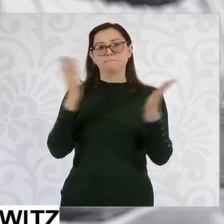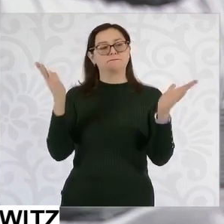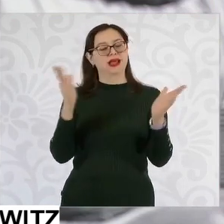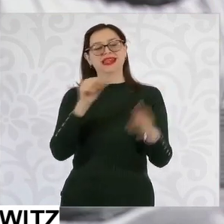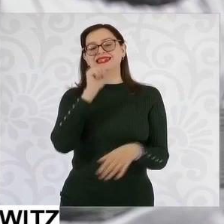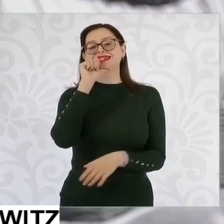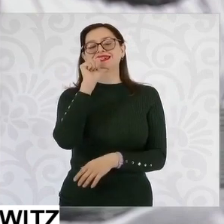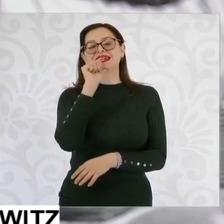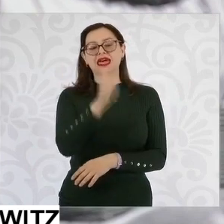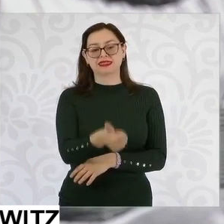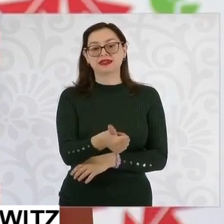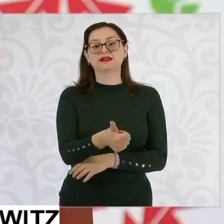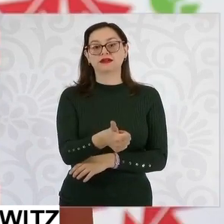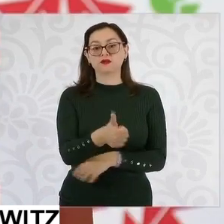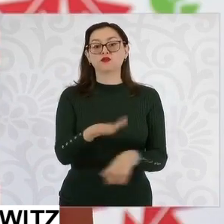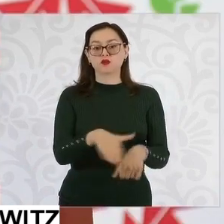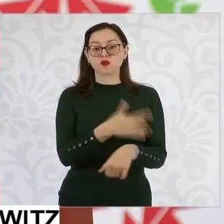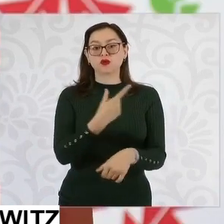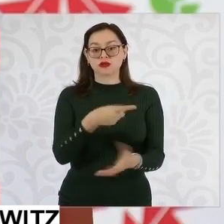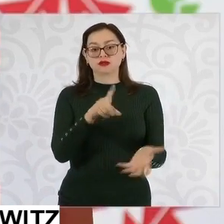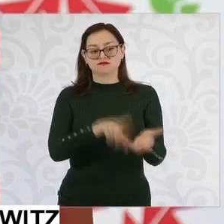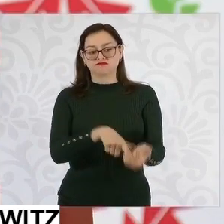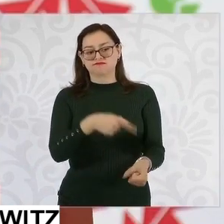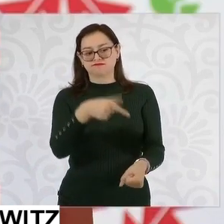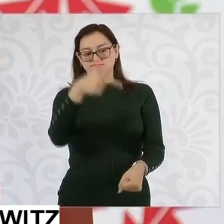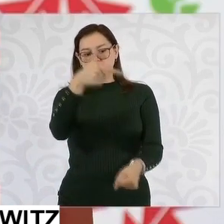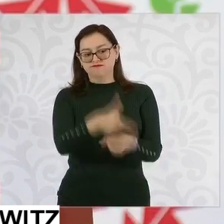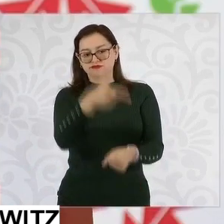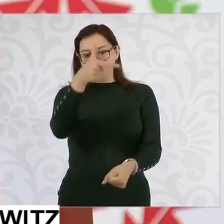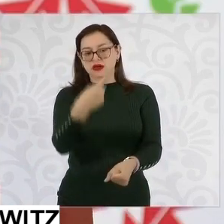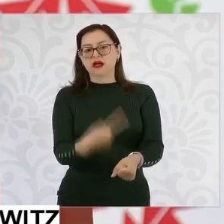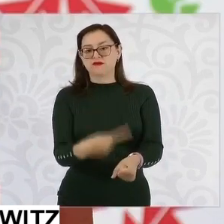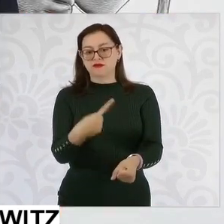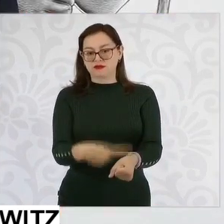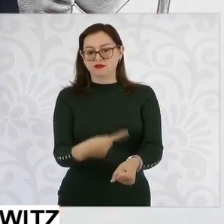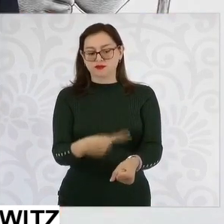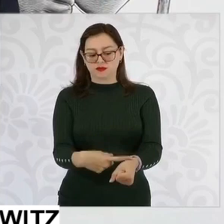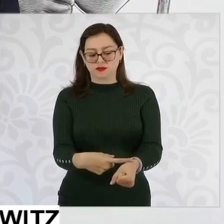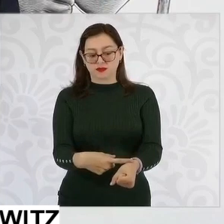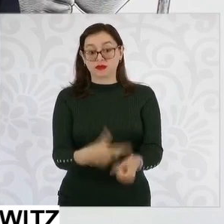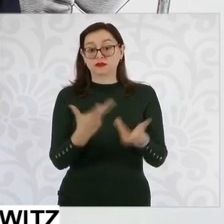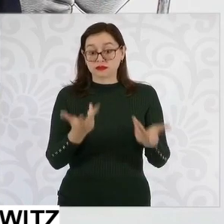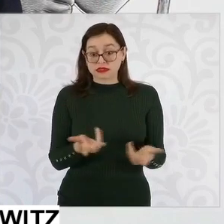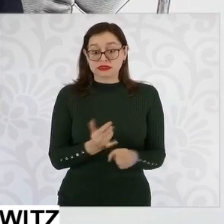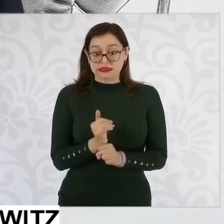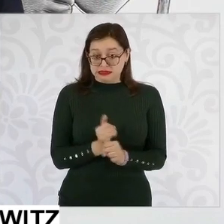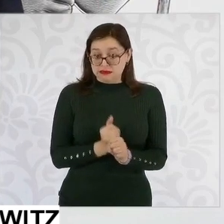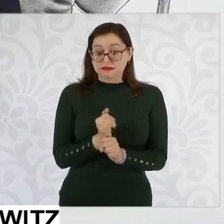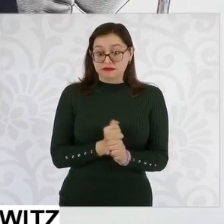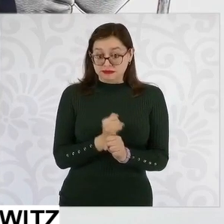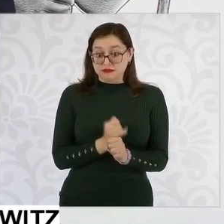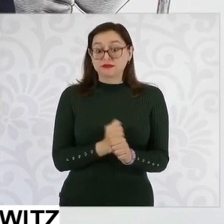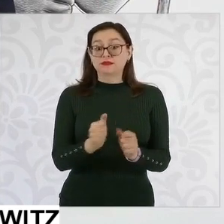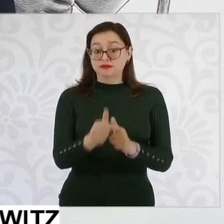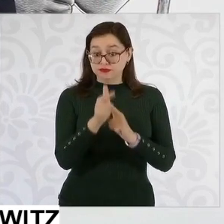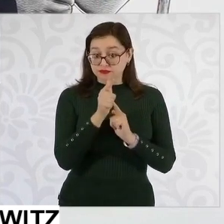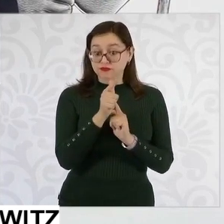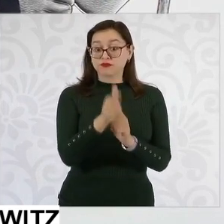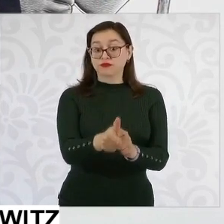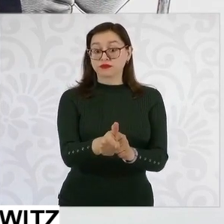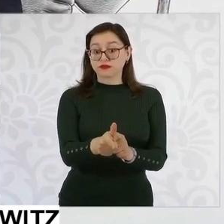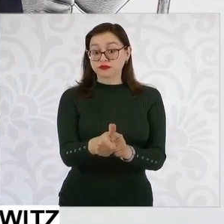fuente que surgieron todos los casos de nutrición parenteral. Esto sigue en investigación, y no nomás sigue